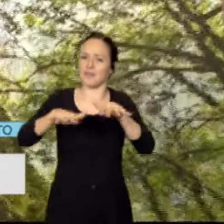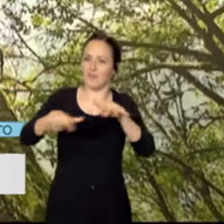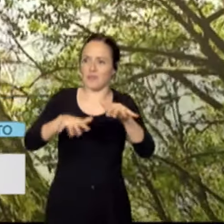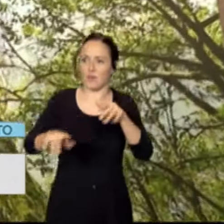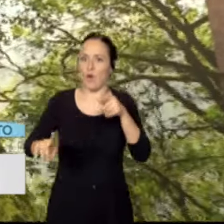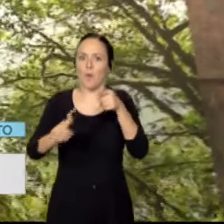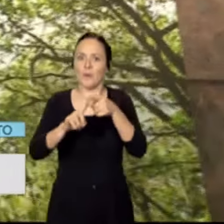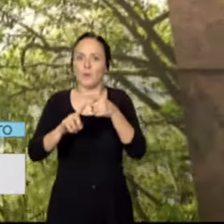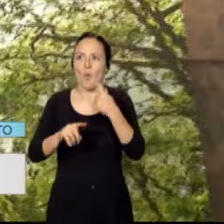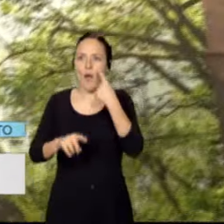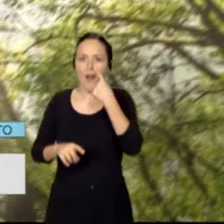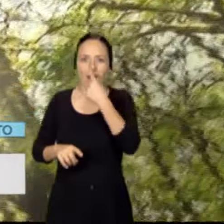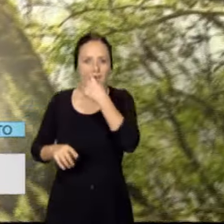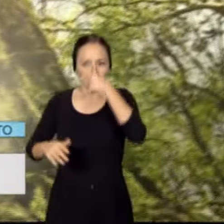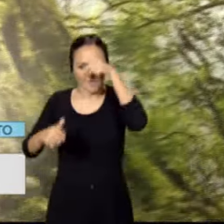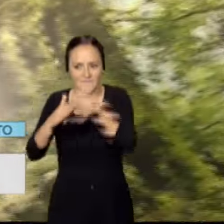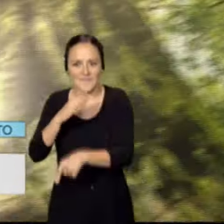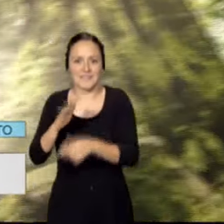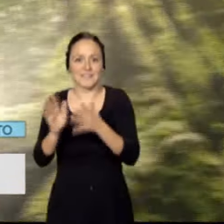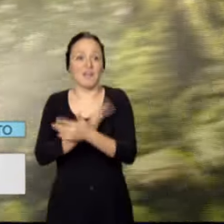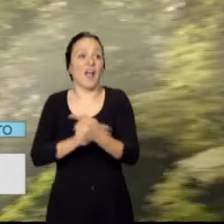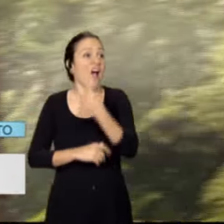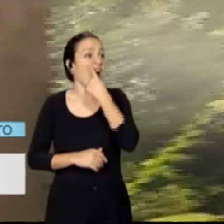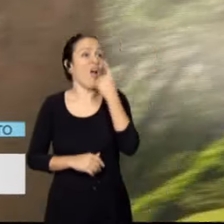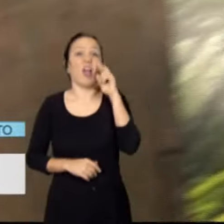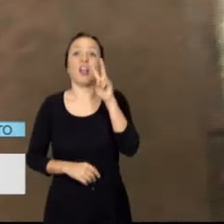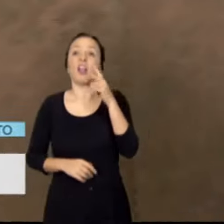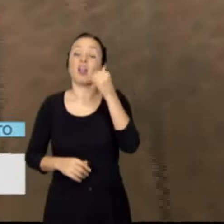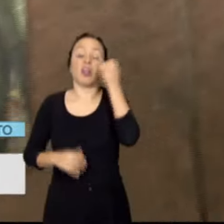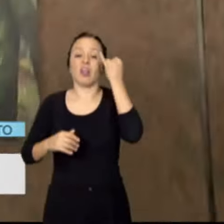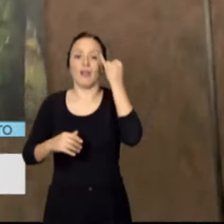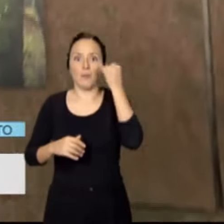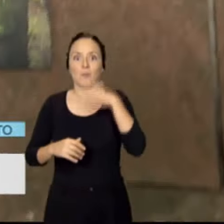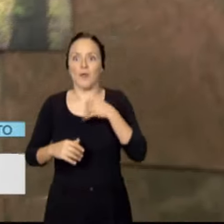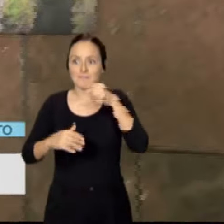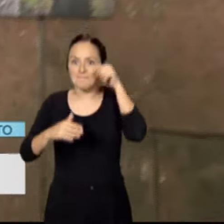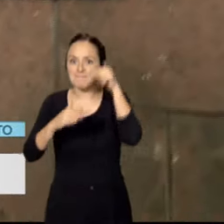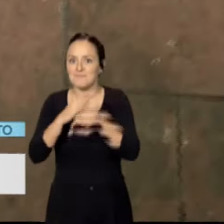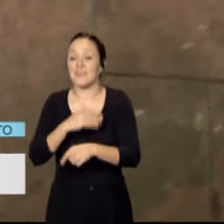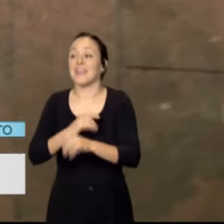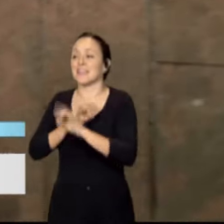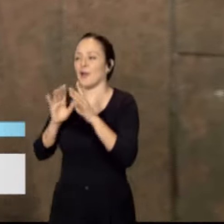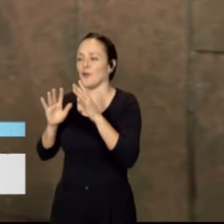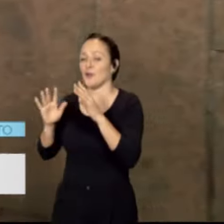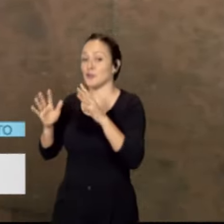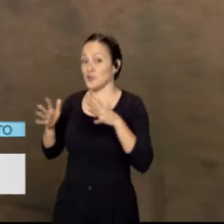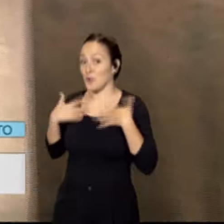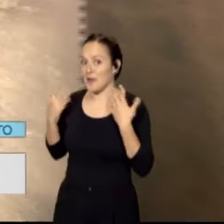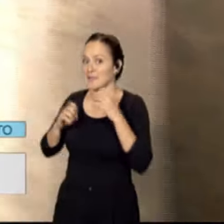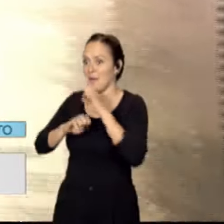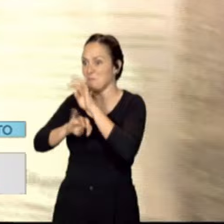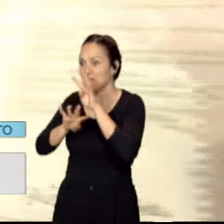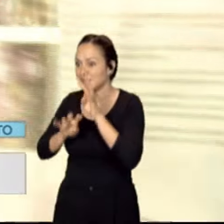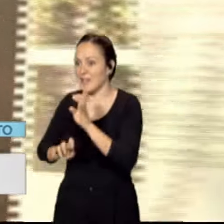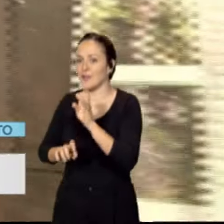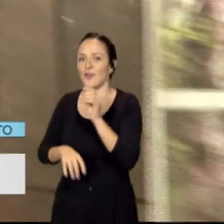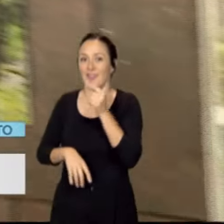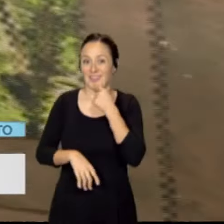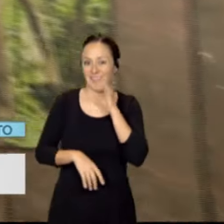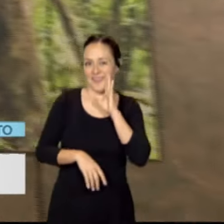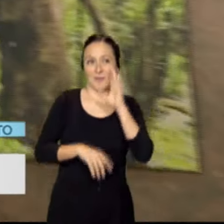ojeadas no con un ojo pelado como se dice aquí en la gomera eh sorpresas misterios hablábamos de del elefante del